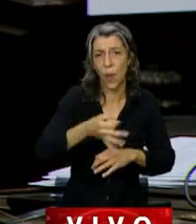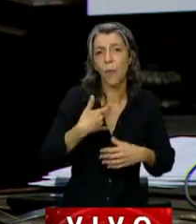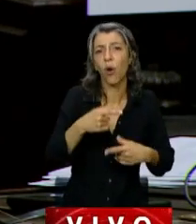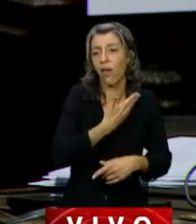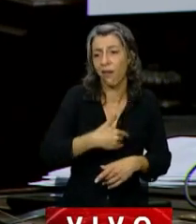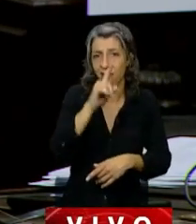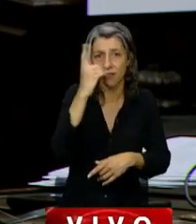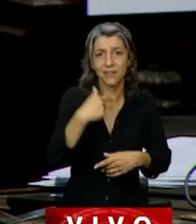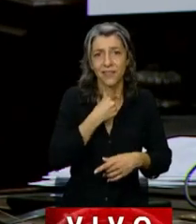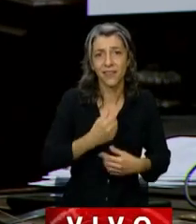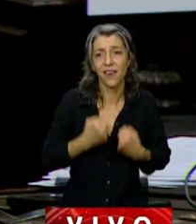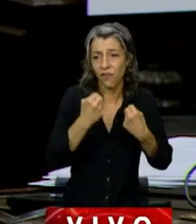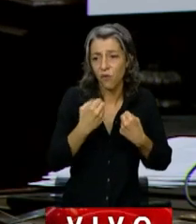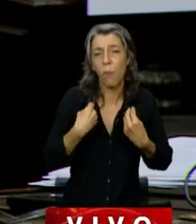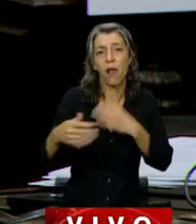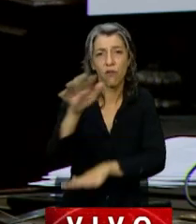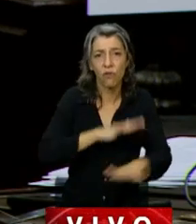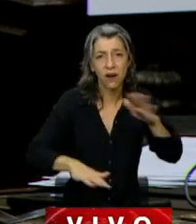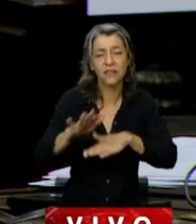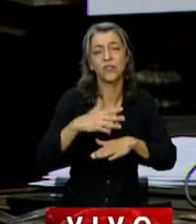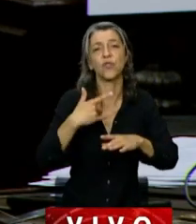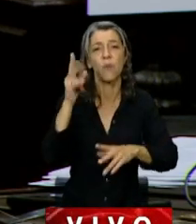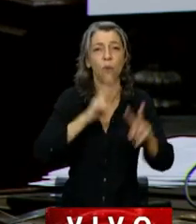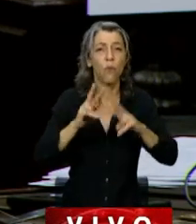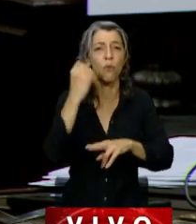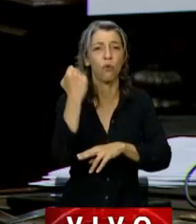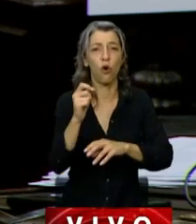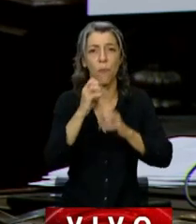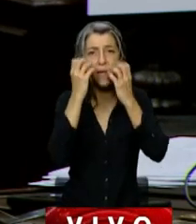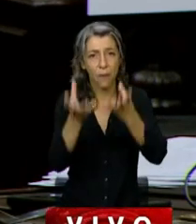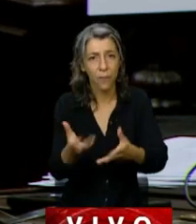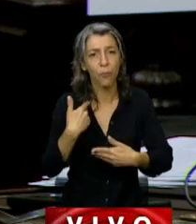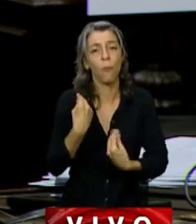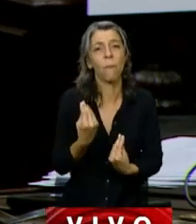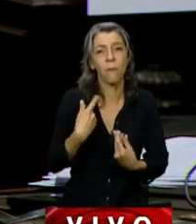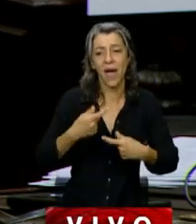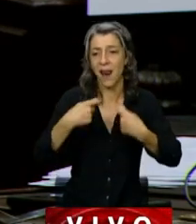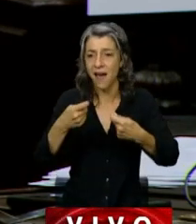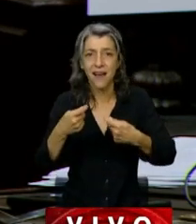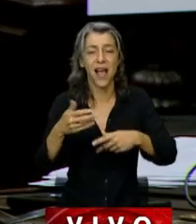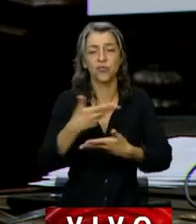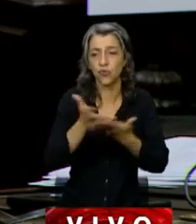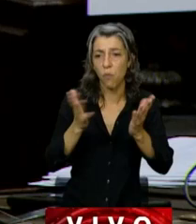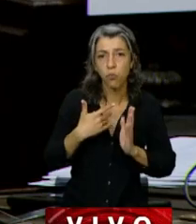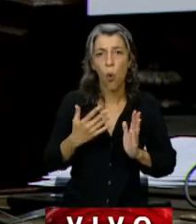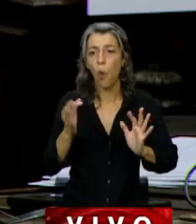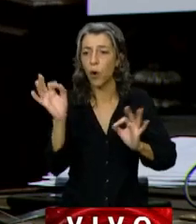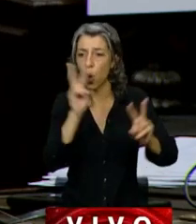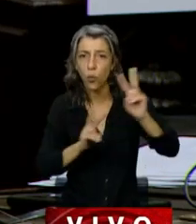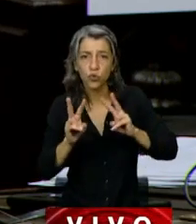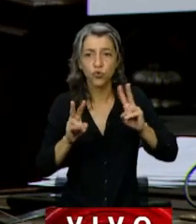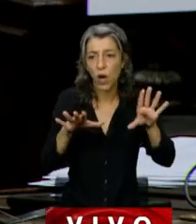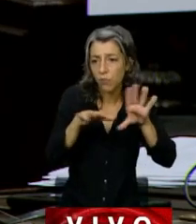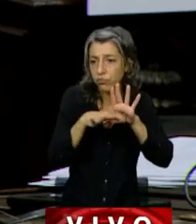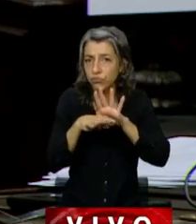que está buscando ordenarse, que está buscando ordenar la macroeconomía para ordenar sus cuentas públicas, y que los recursos los va a utilizar o los va